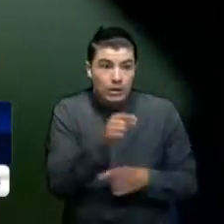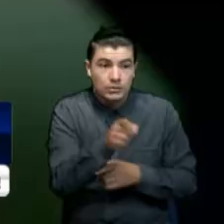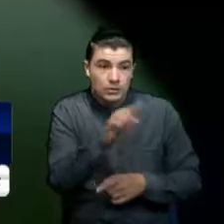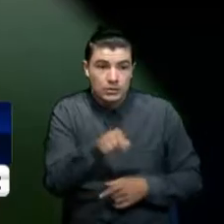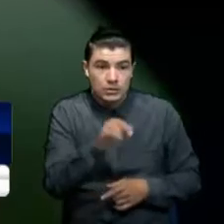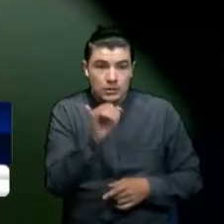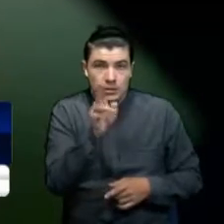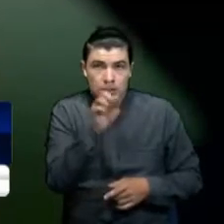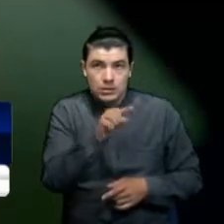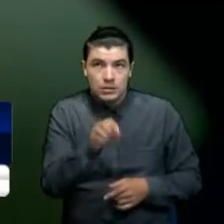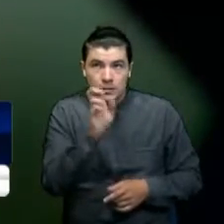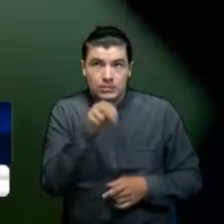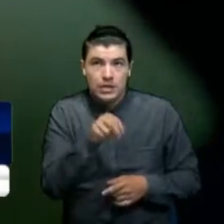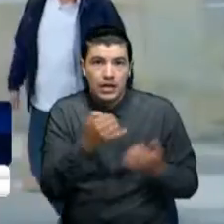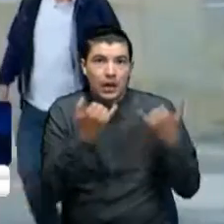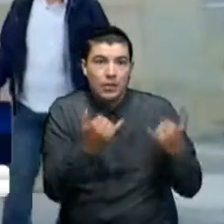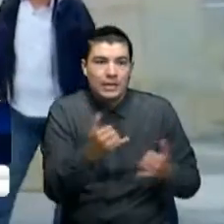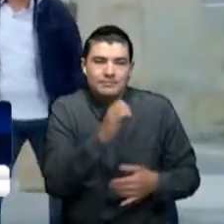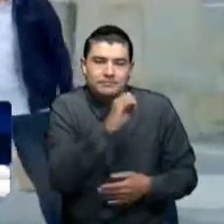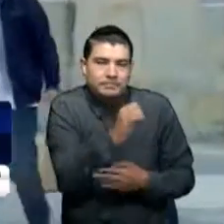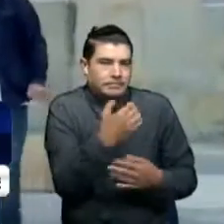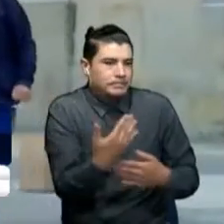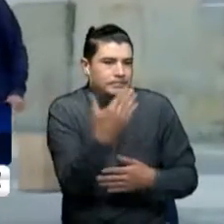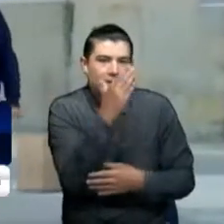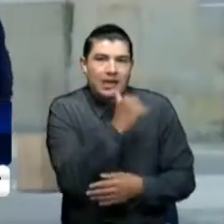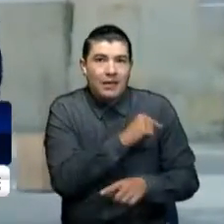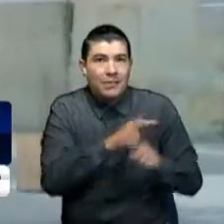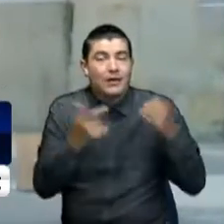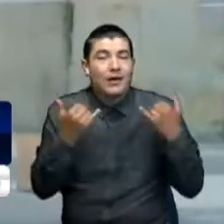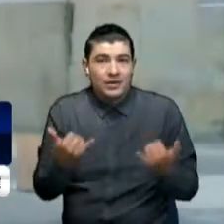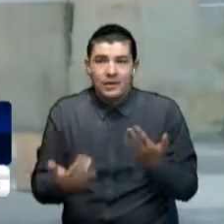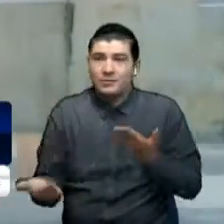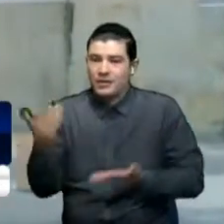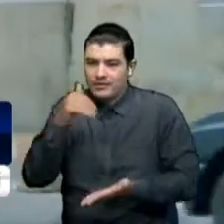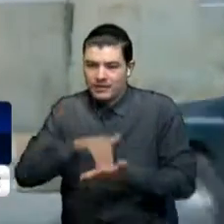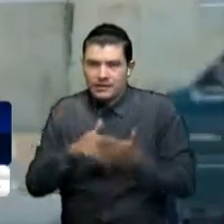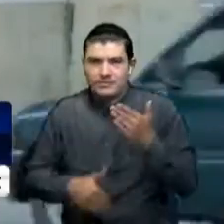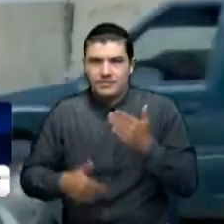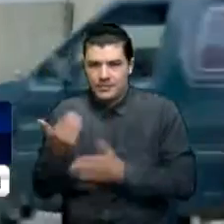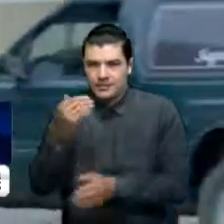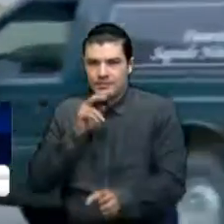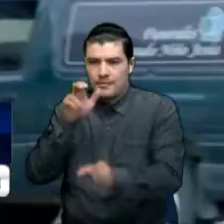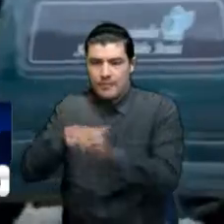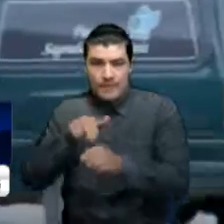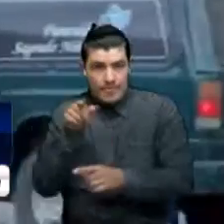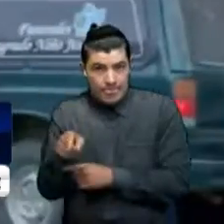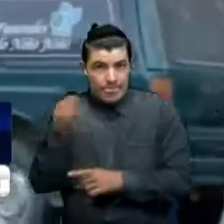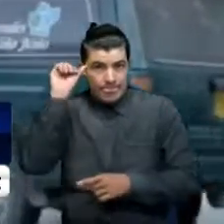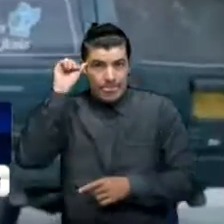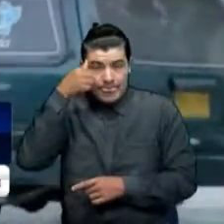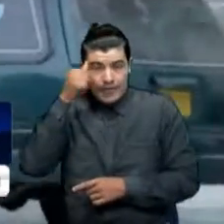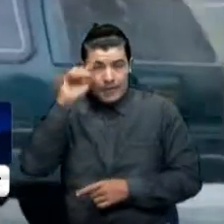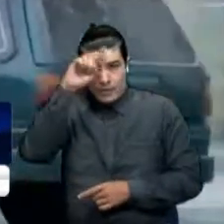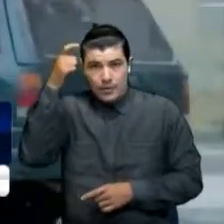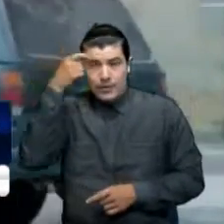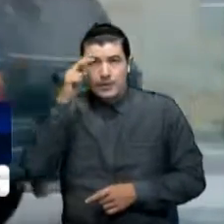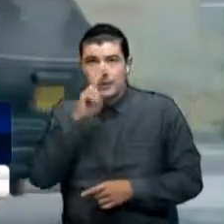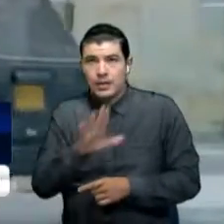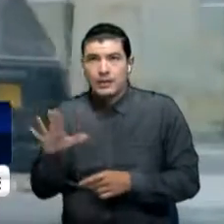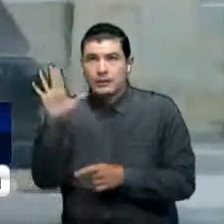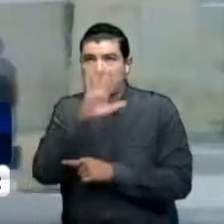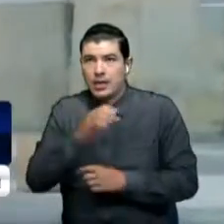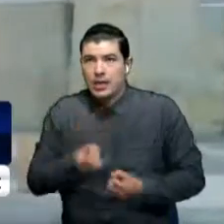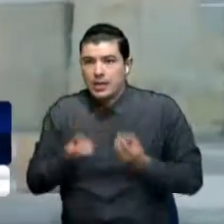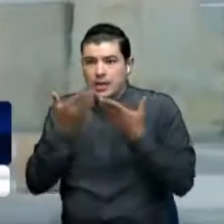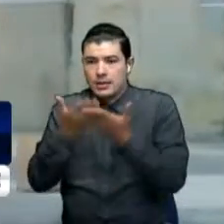sentarse de nuevo recordemos que el sirven en la plataforma que utiliza el gobierno nacional para entregar los beneficios del